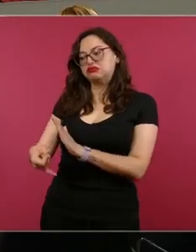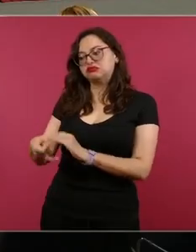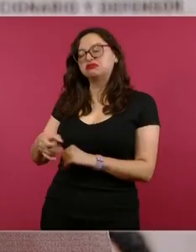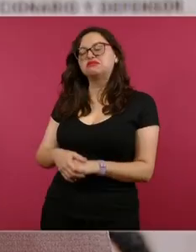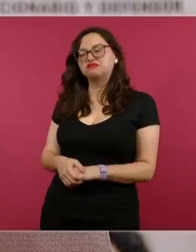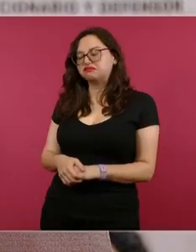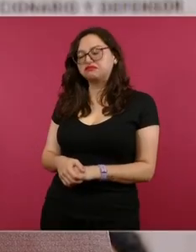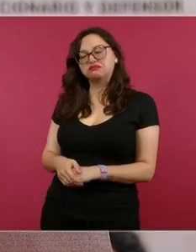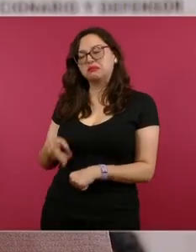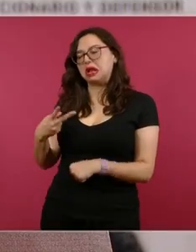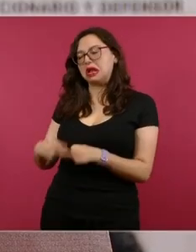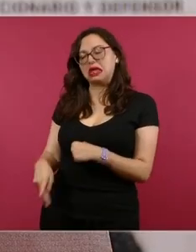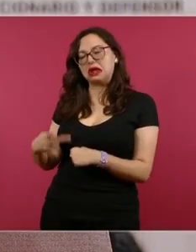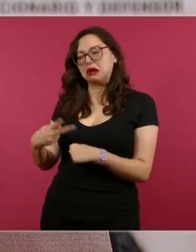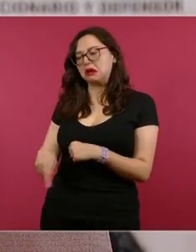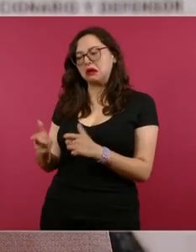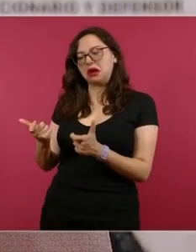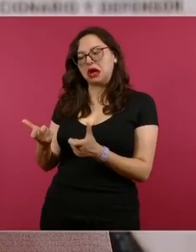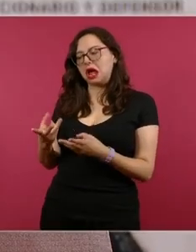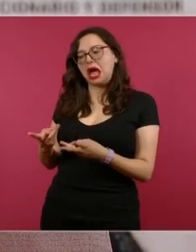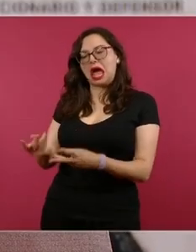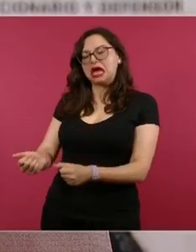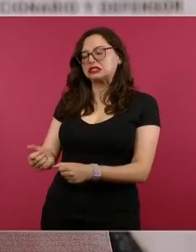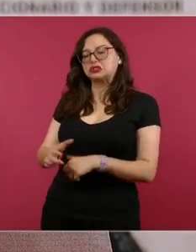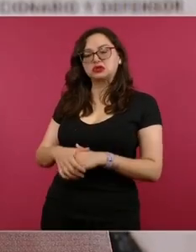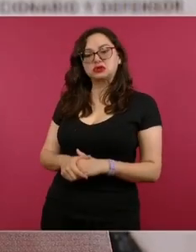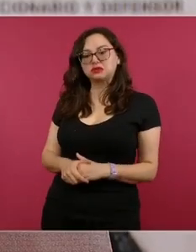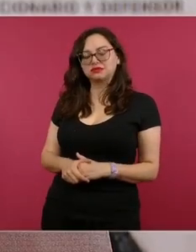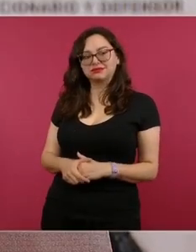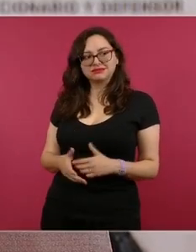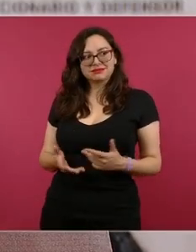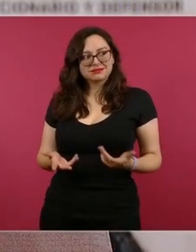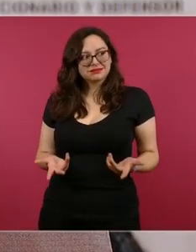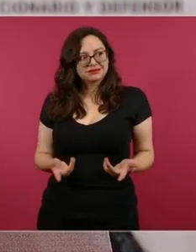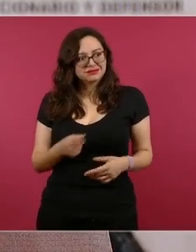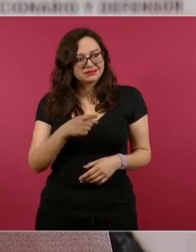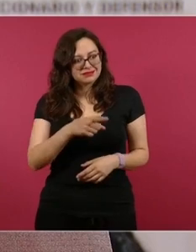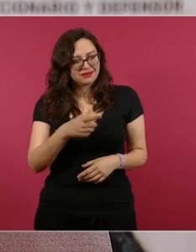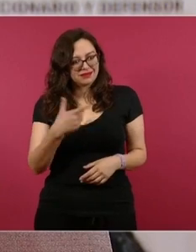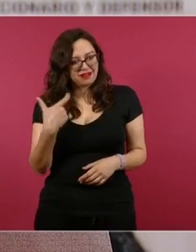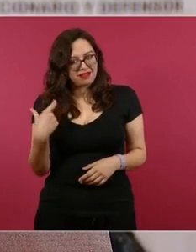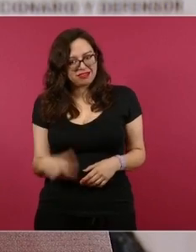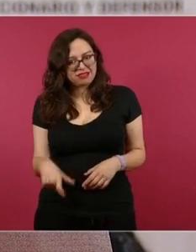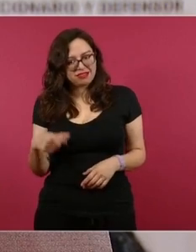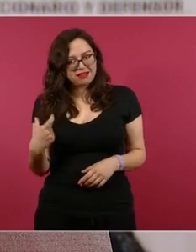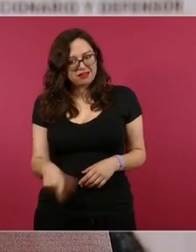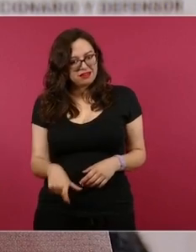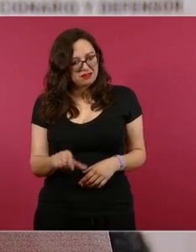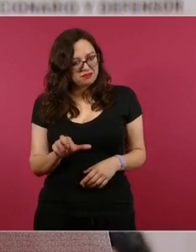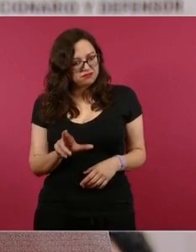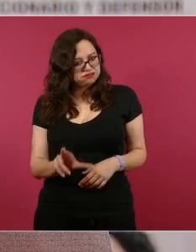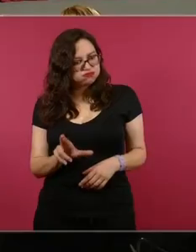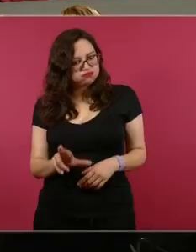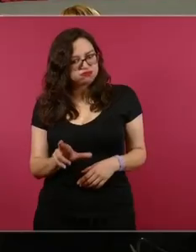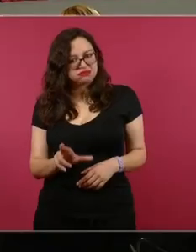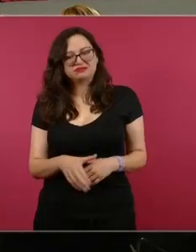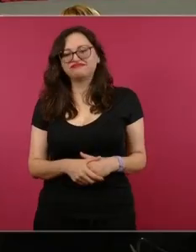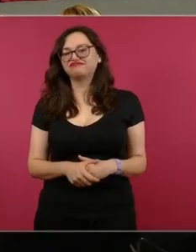significaban muchos recursos. Una de las empresas más poderosas y ricas del país no siguió en